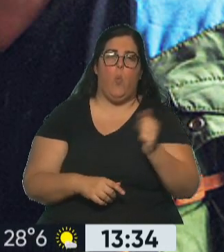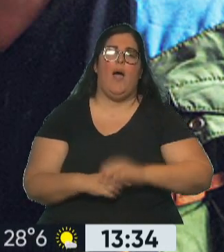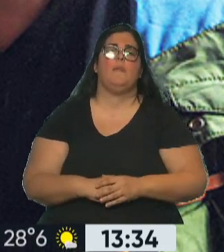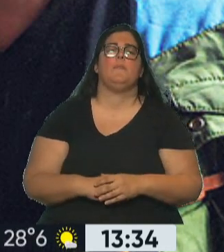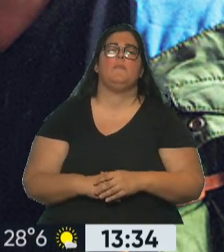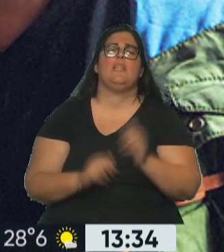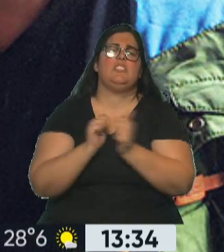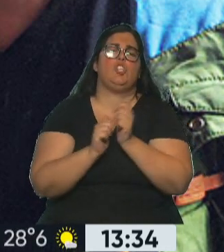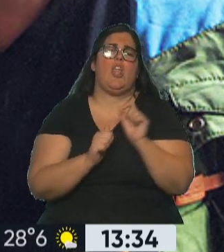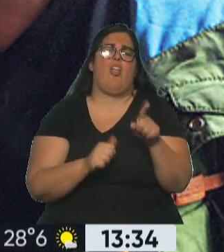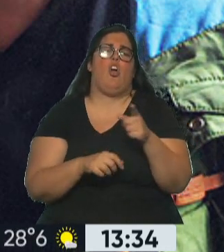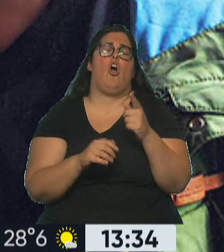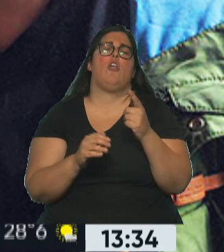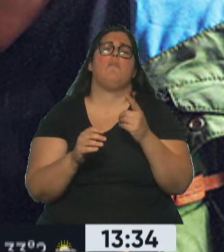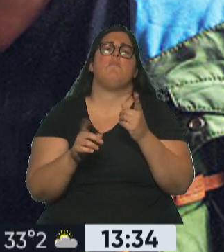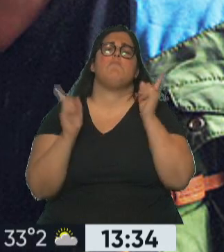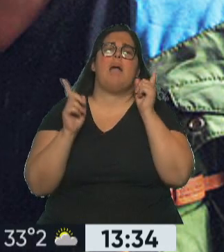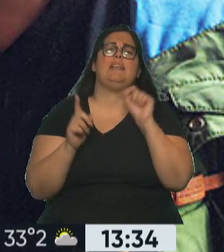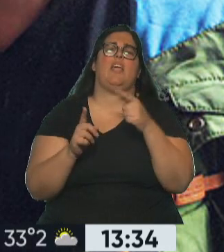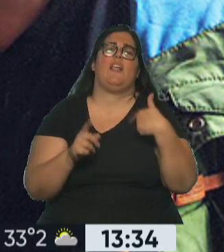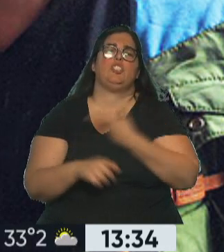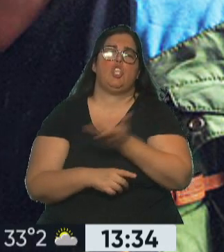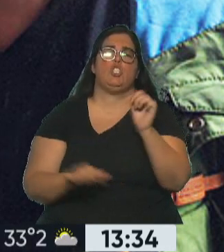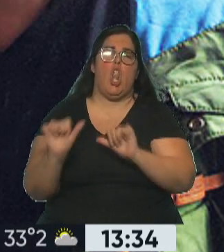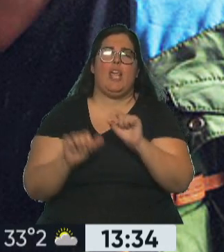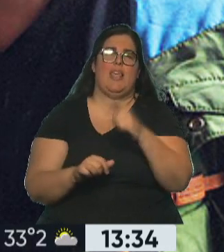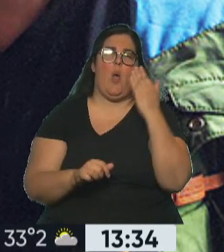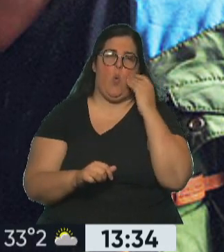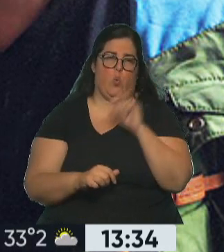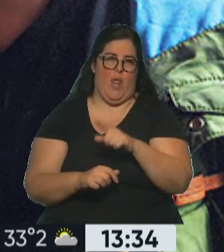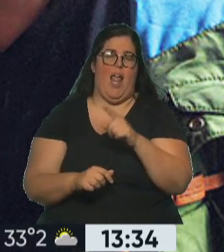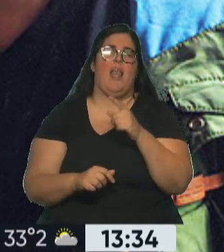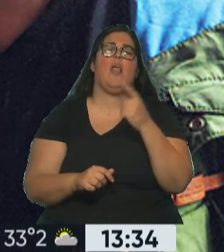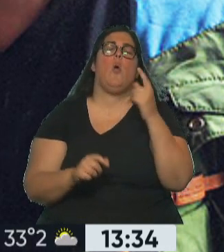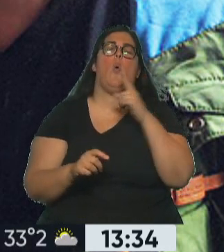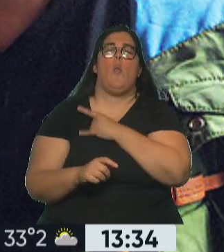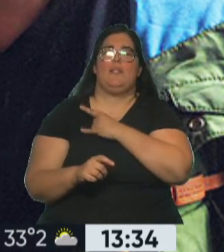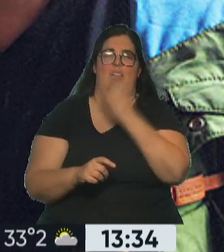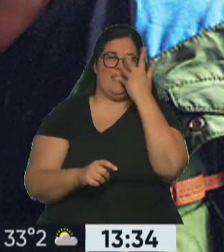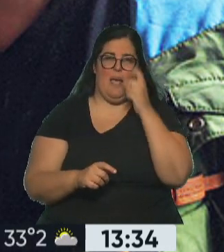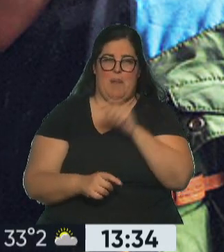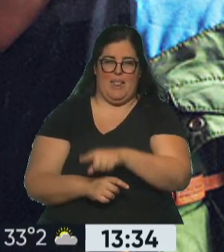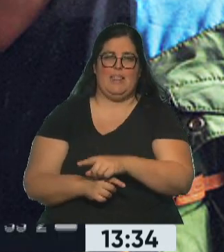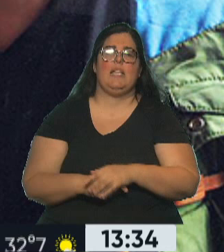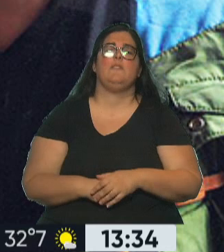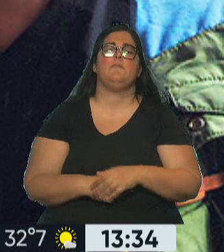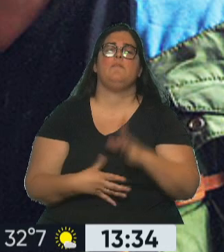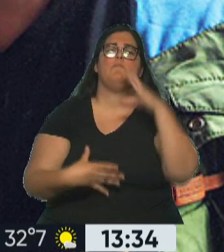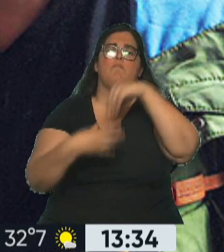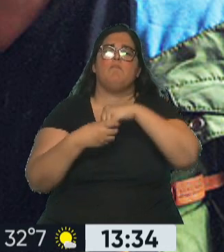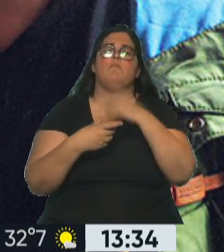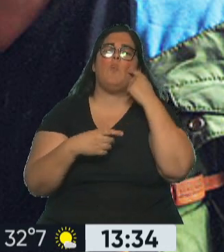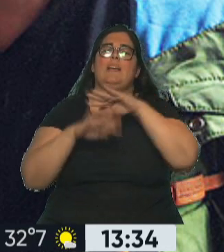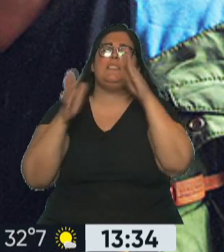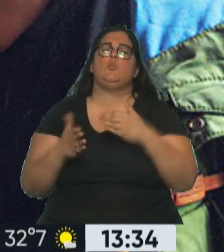de la UBA, máster en Sociología de la Cultura de la Universidad Nacional de San Martín. Integra el Instituto de Estudios sobre América Latina y el Caribe y